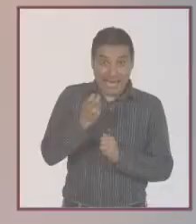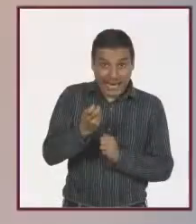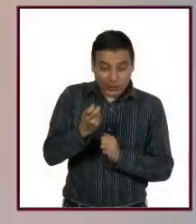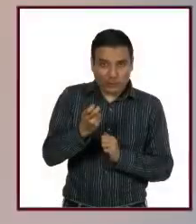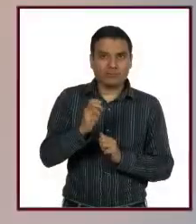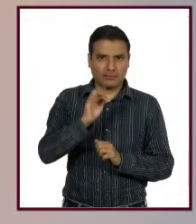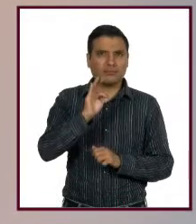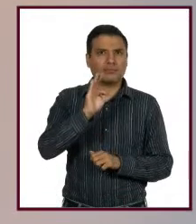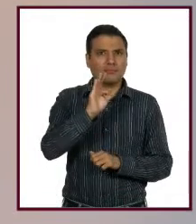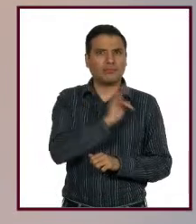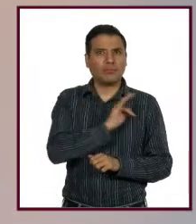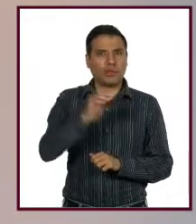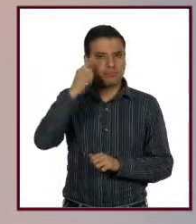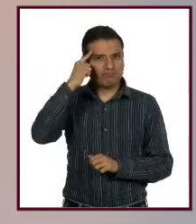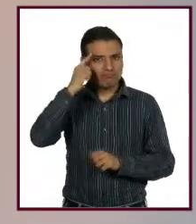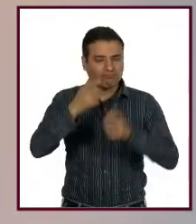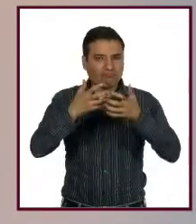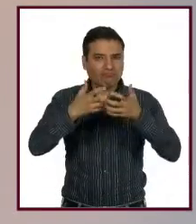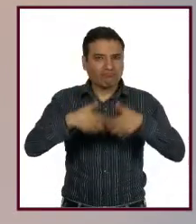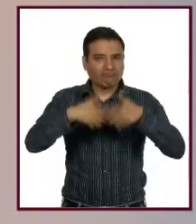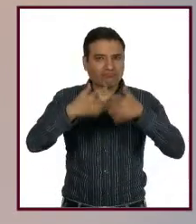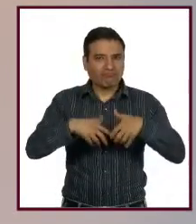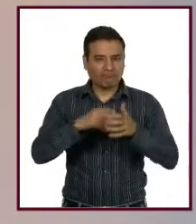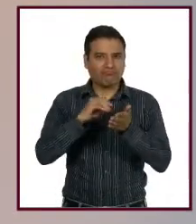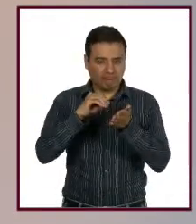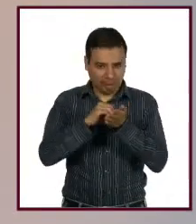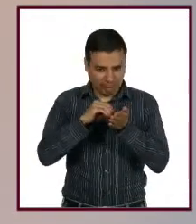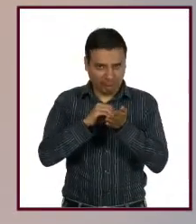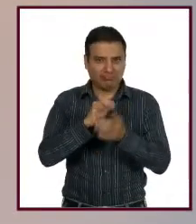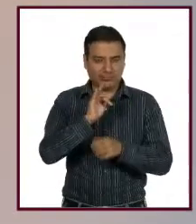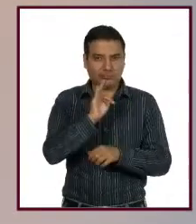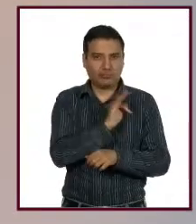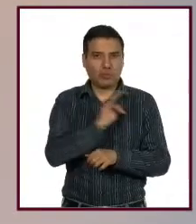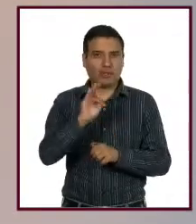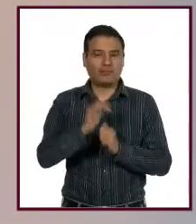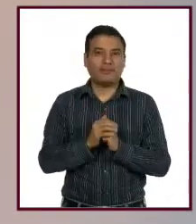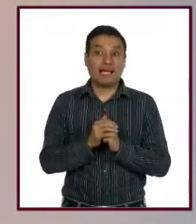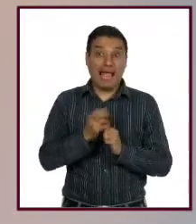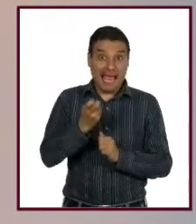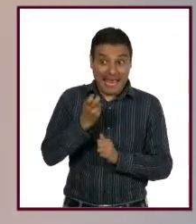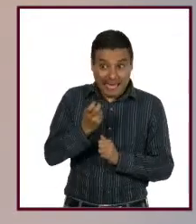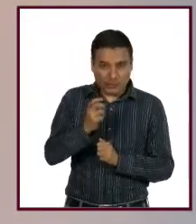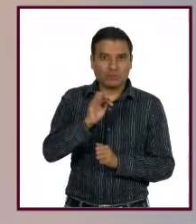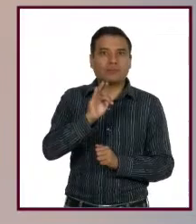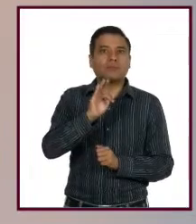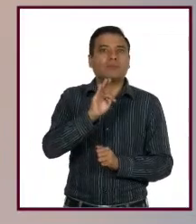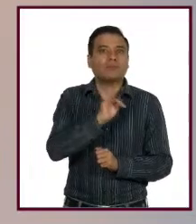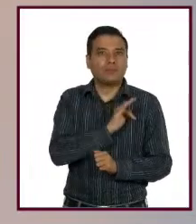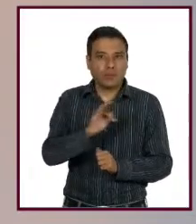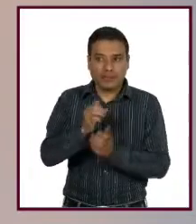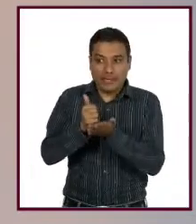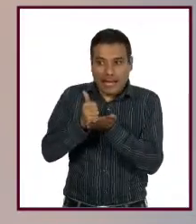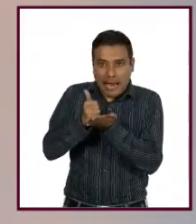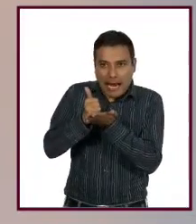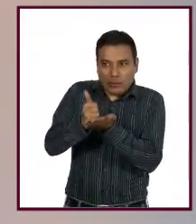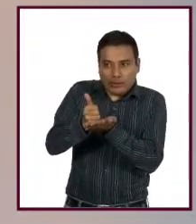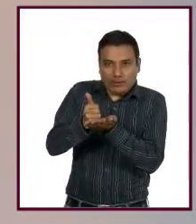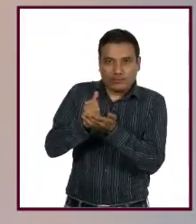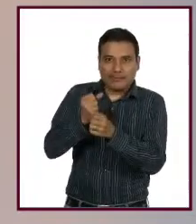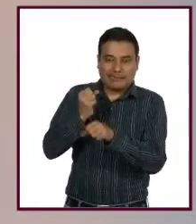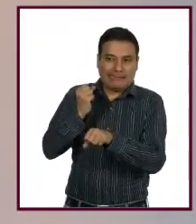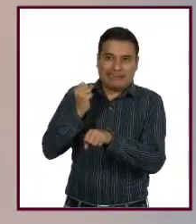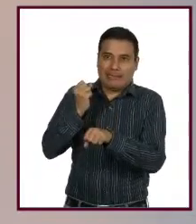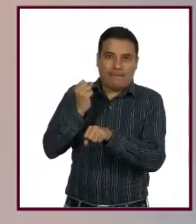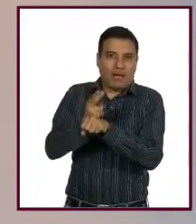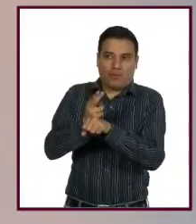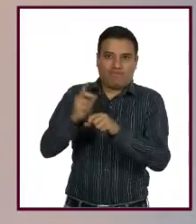de la toma de decisiones, que es justamente cuando podemos intervenir a temprana edad,